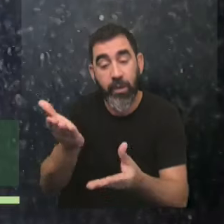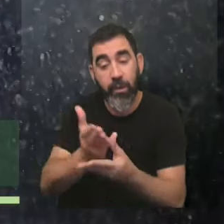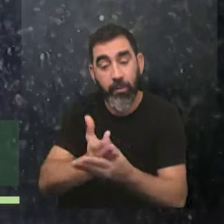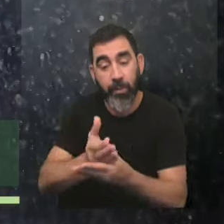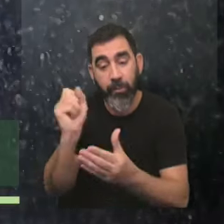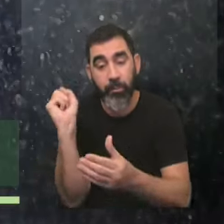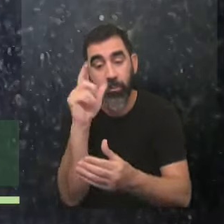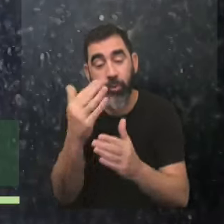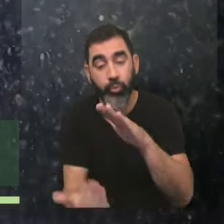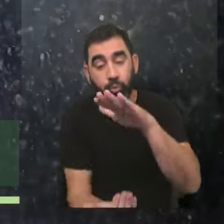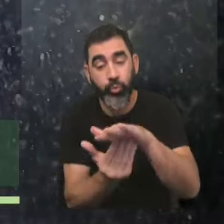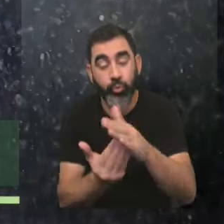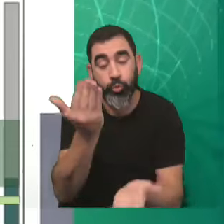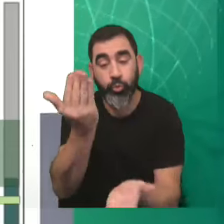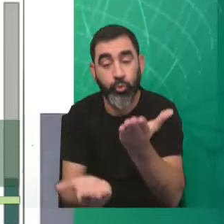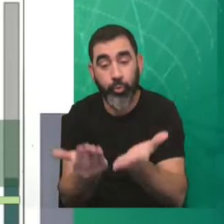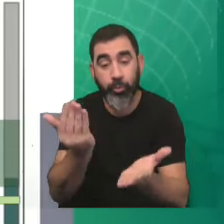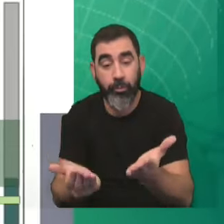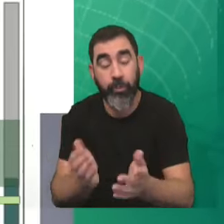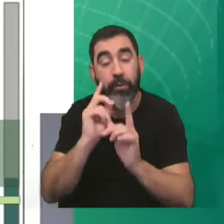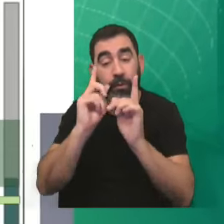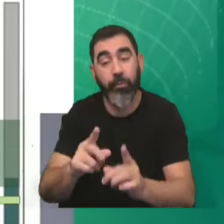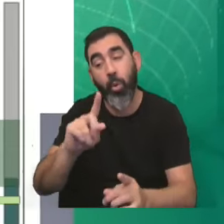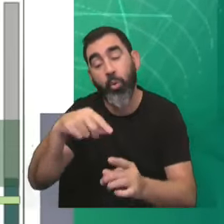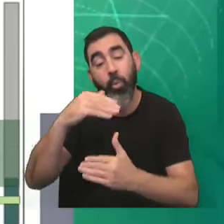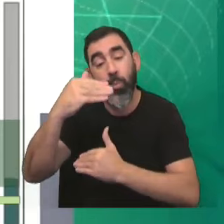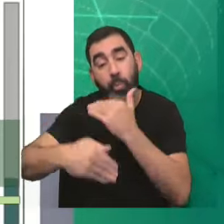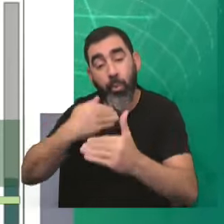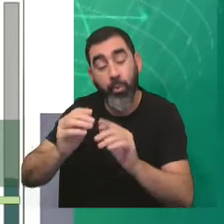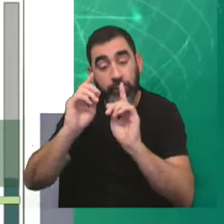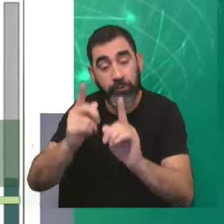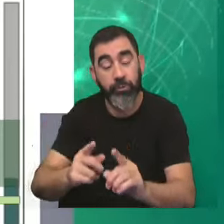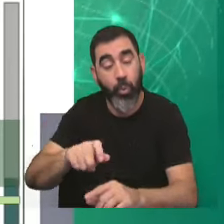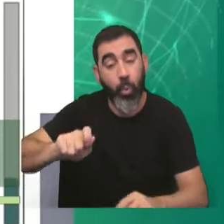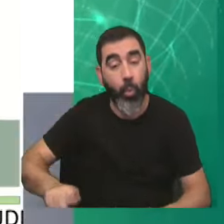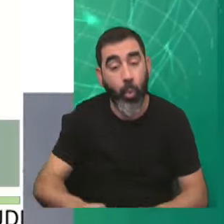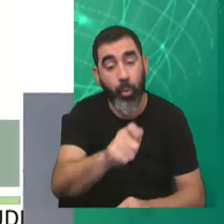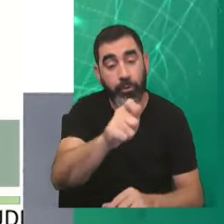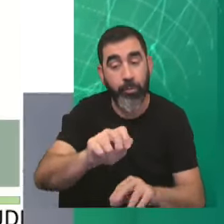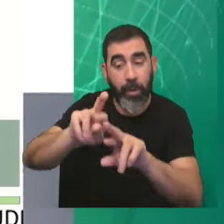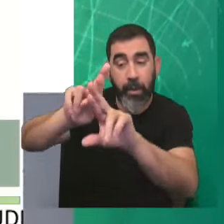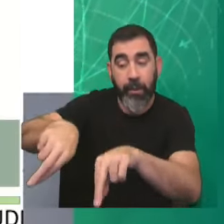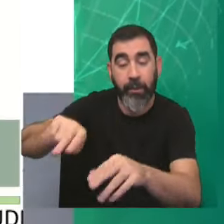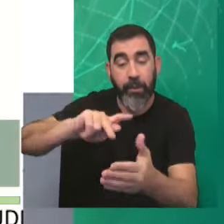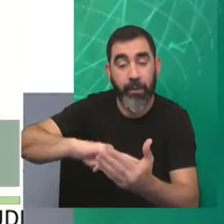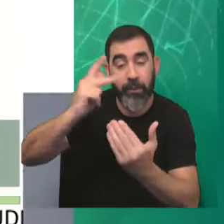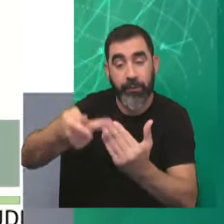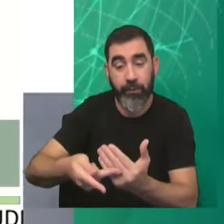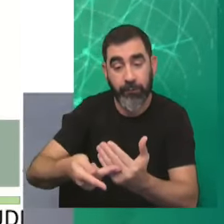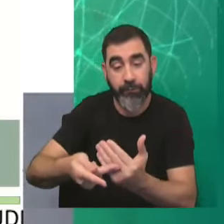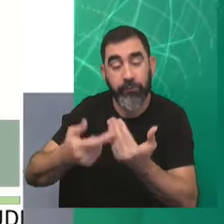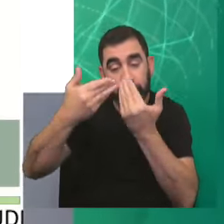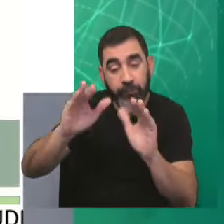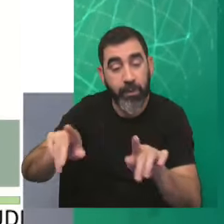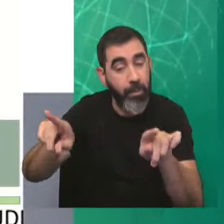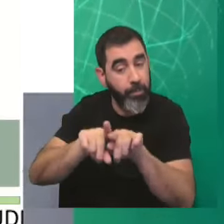fue enviado a la suprema corte de justicia además otro proceso tiene lugar un juicio para que se rechace el proyecto arazatí iniciado por